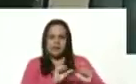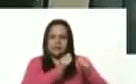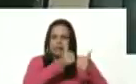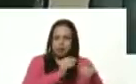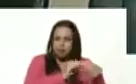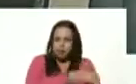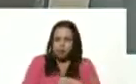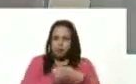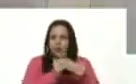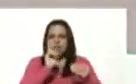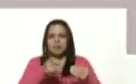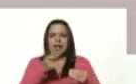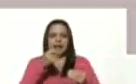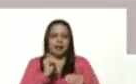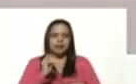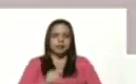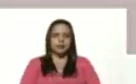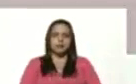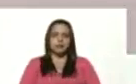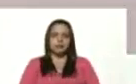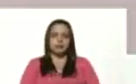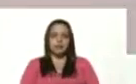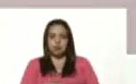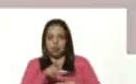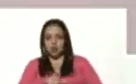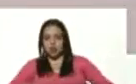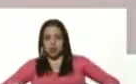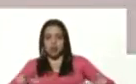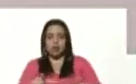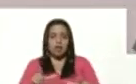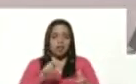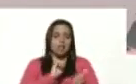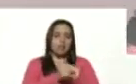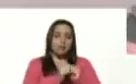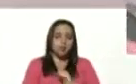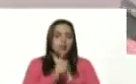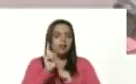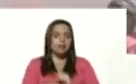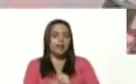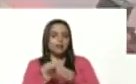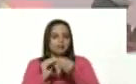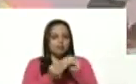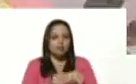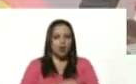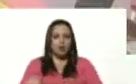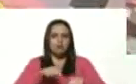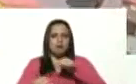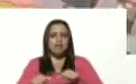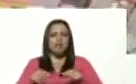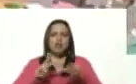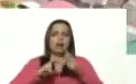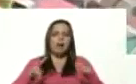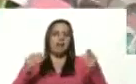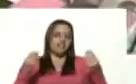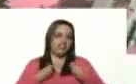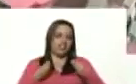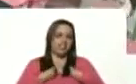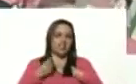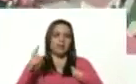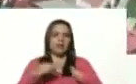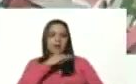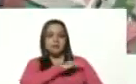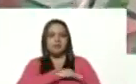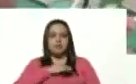también hemos tomado la vialidad, las canchas que conforman nuestro sector, con el movimiento Paz y Vida, con la gran misión Barrio Nuevo,